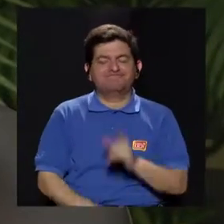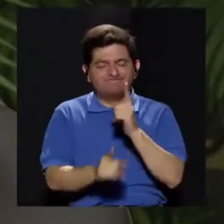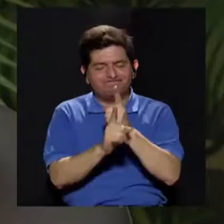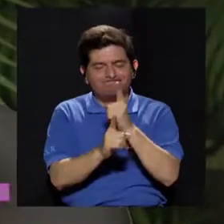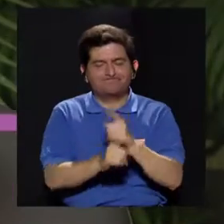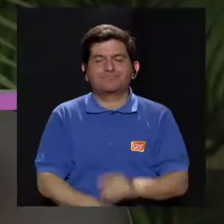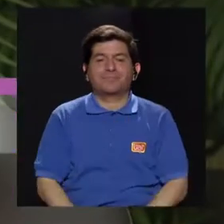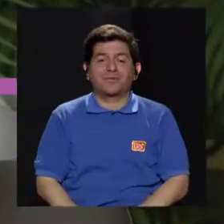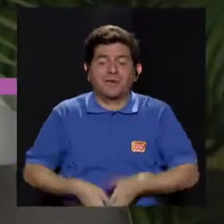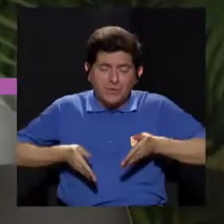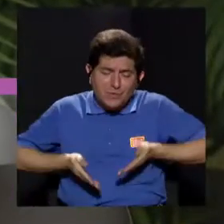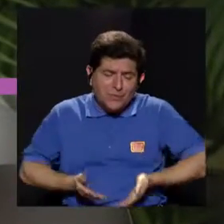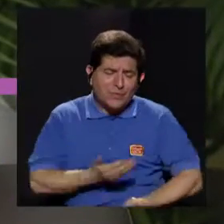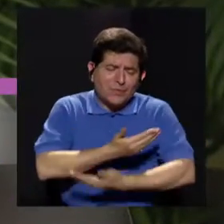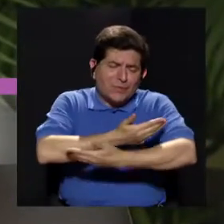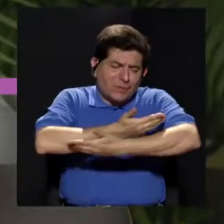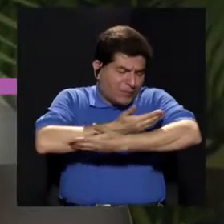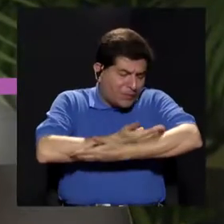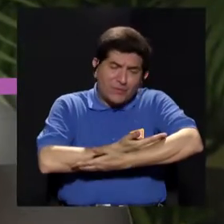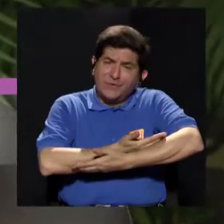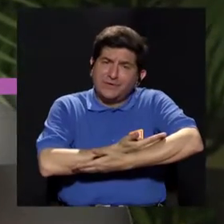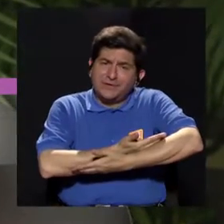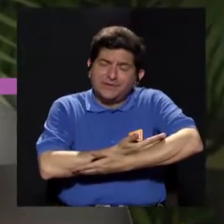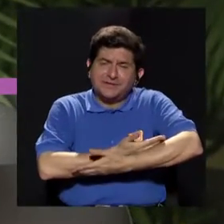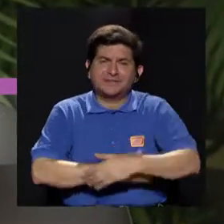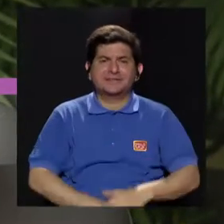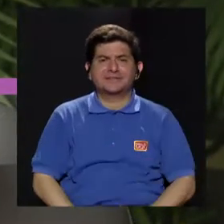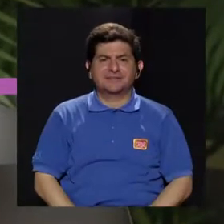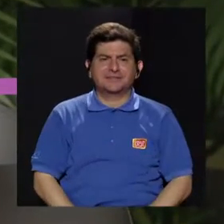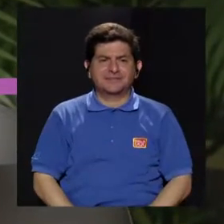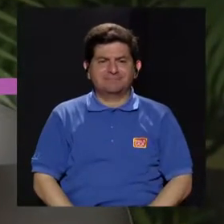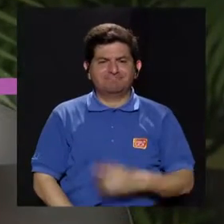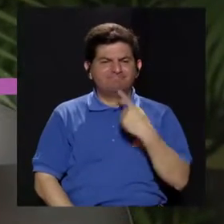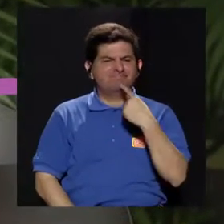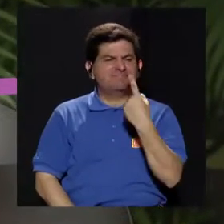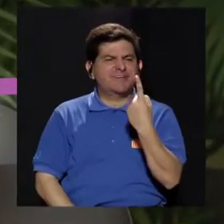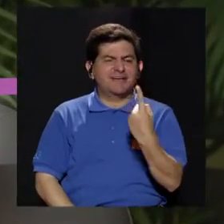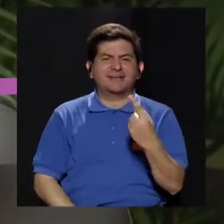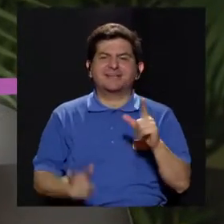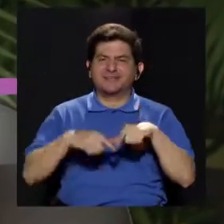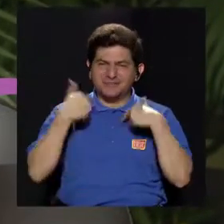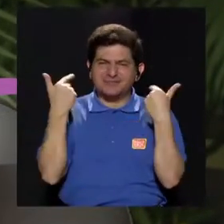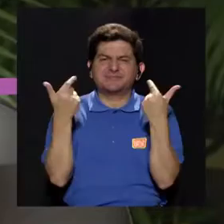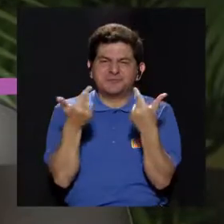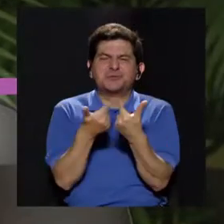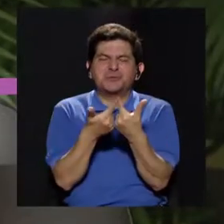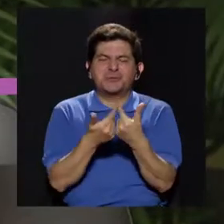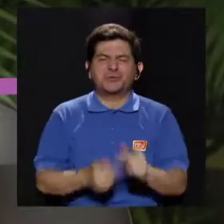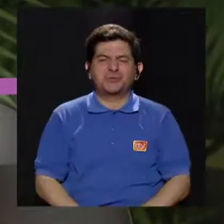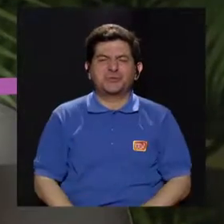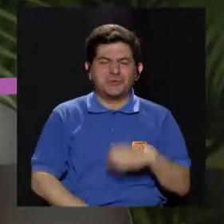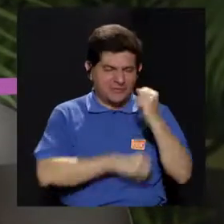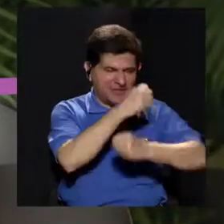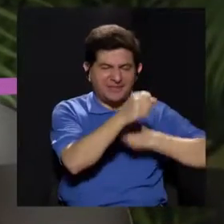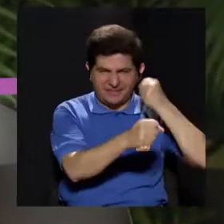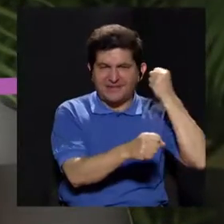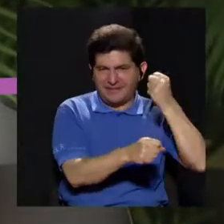recién nacidos son... vamos a decir, un grupo